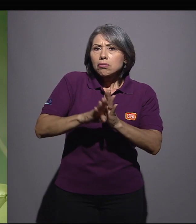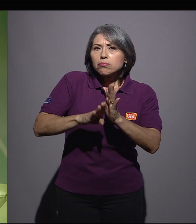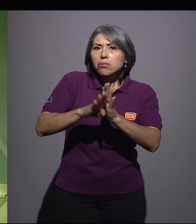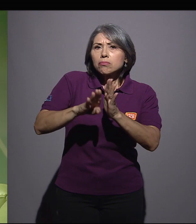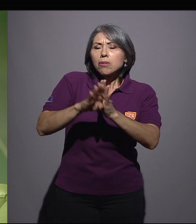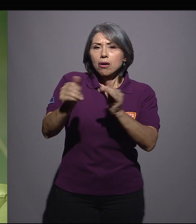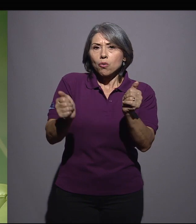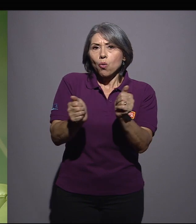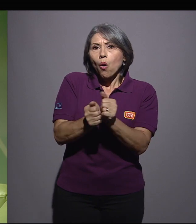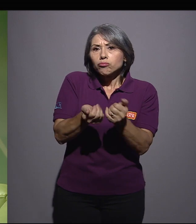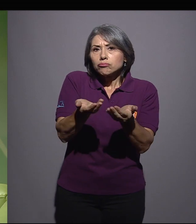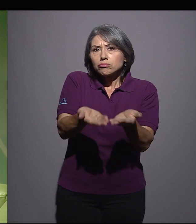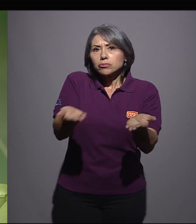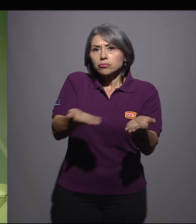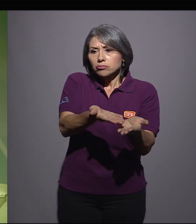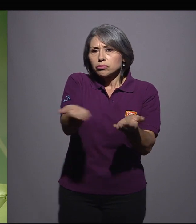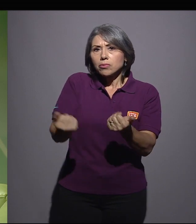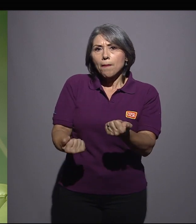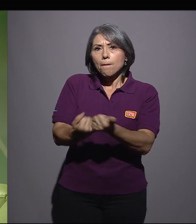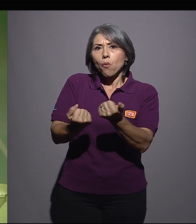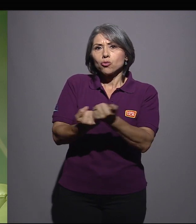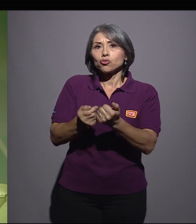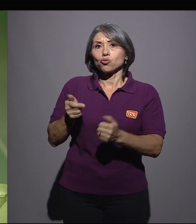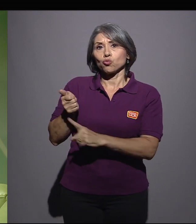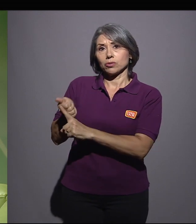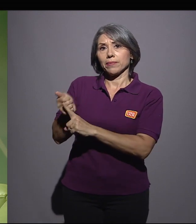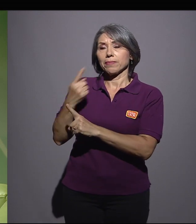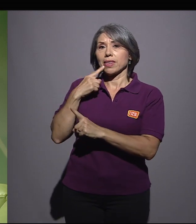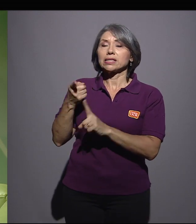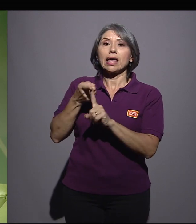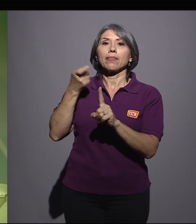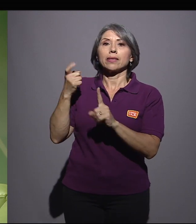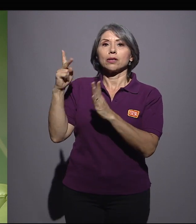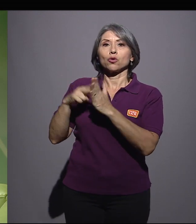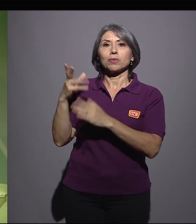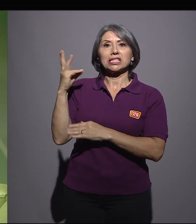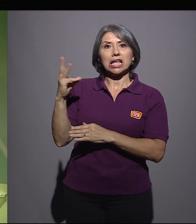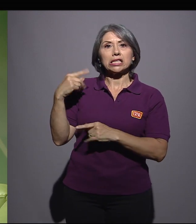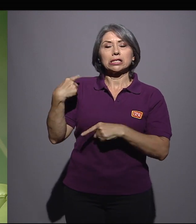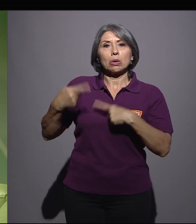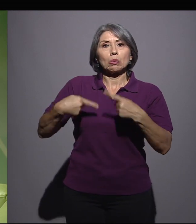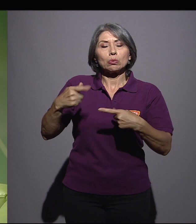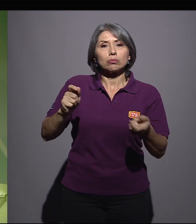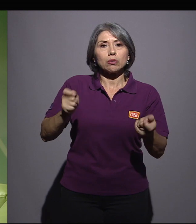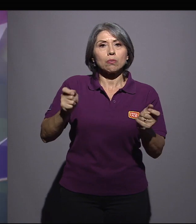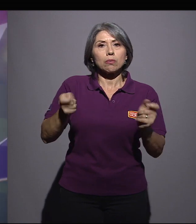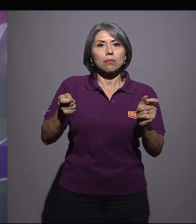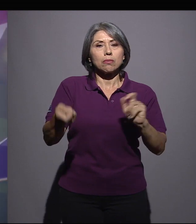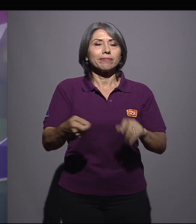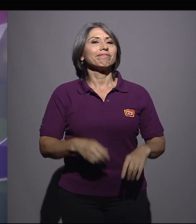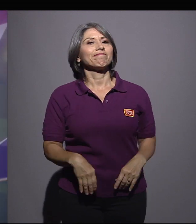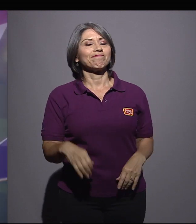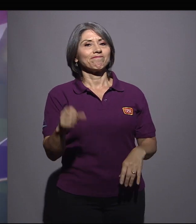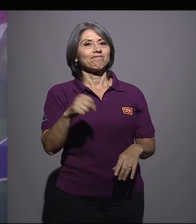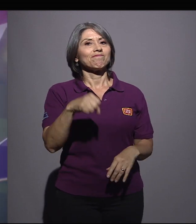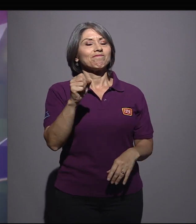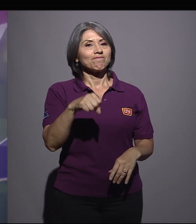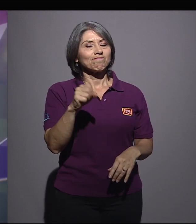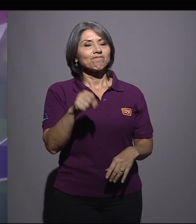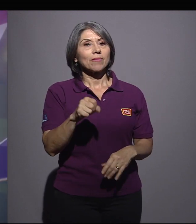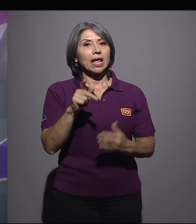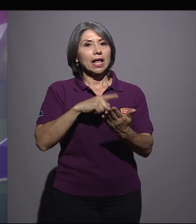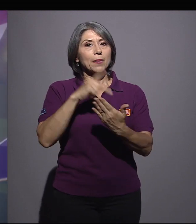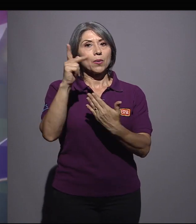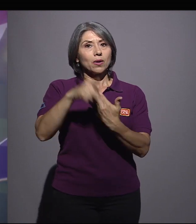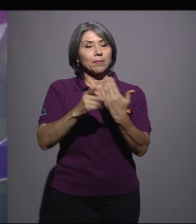¿verdad? Que, como usted bien decía, del 2006 para acá se han ido incorporando o modificando algunos de ellos. Bueno, tal vez les comento, ¿verdad?, que el programa